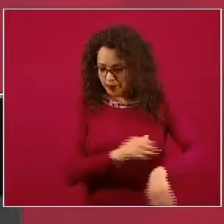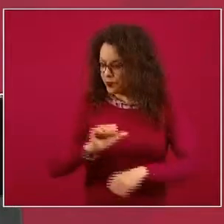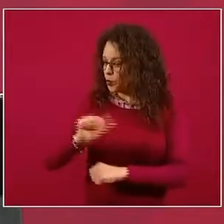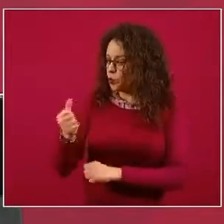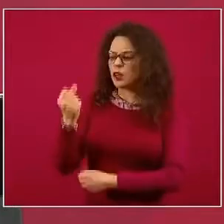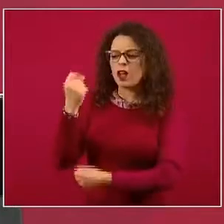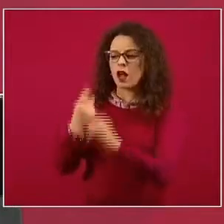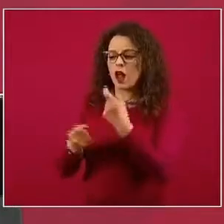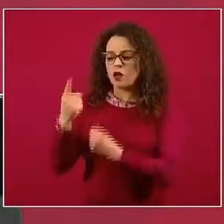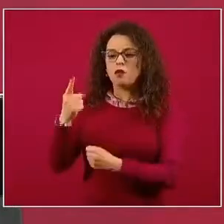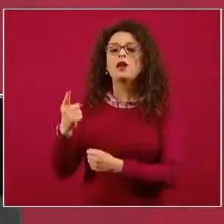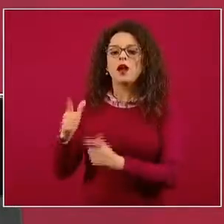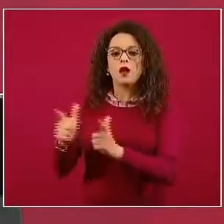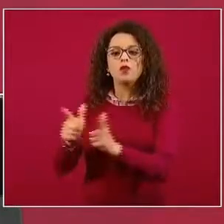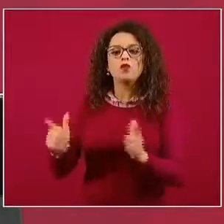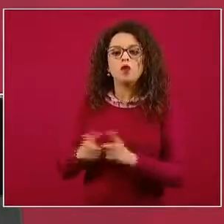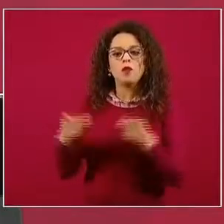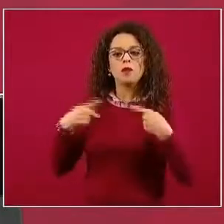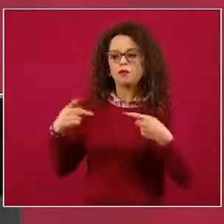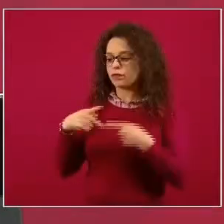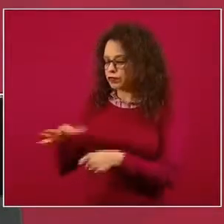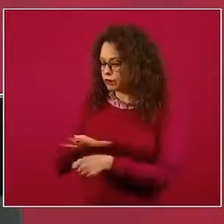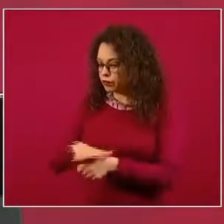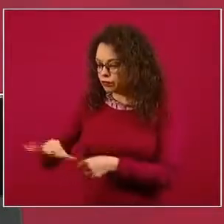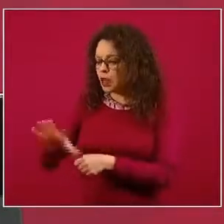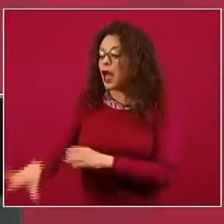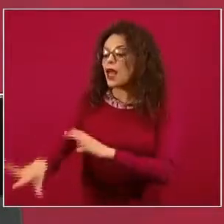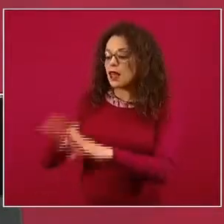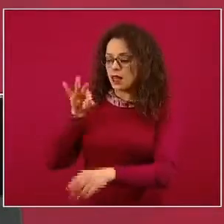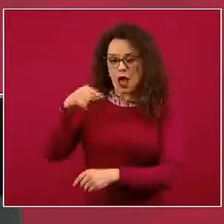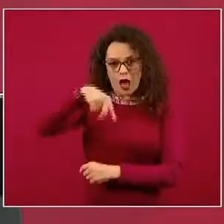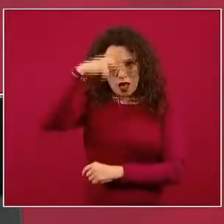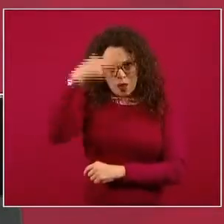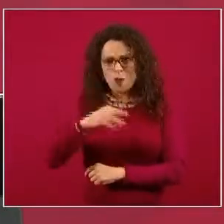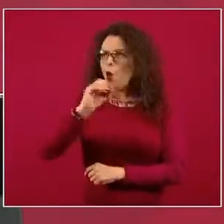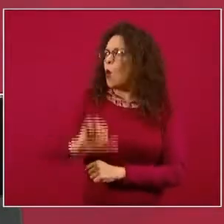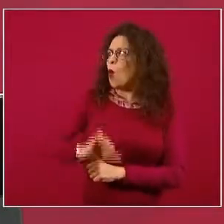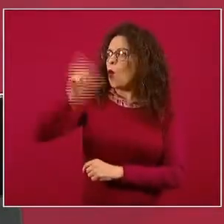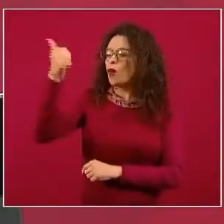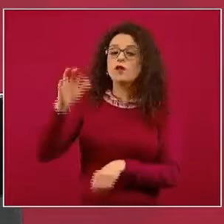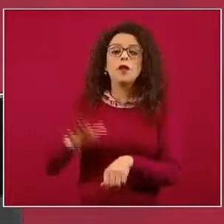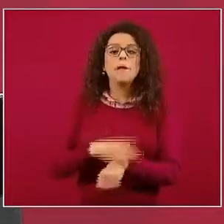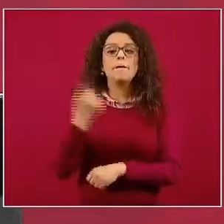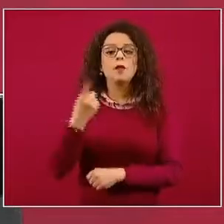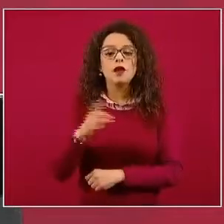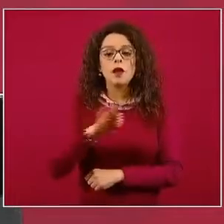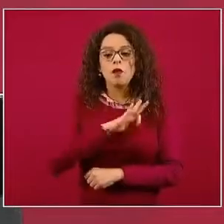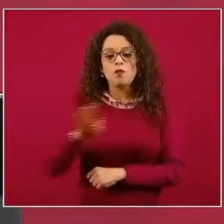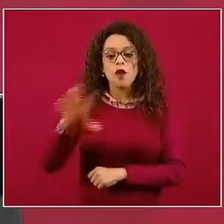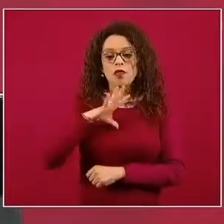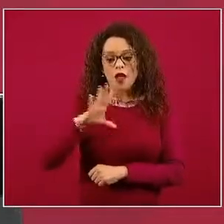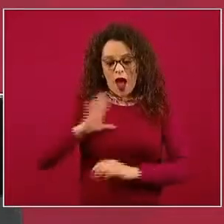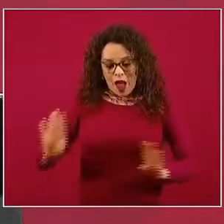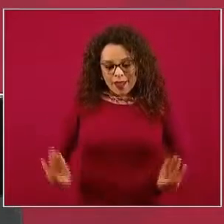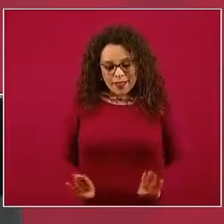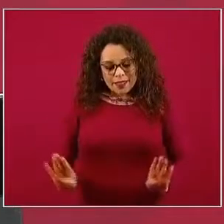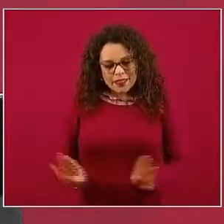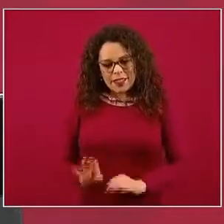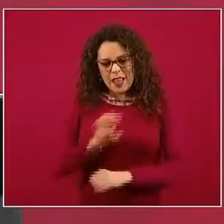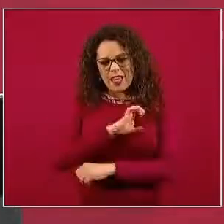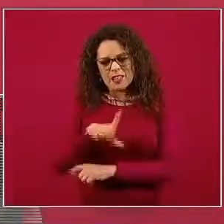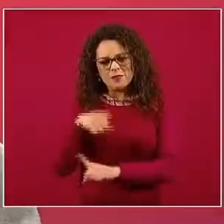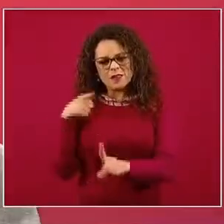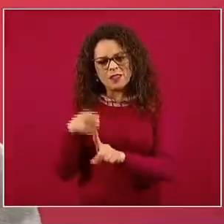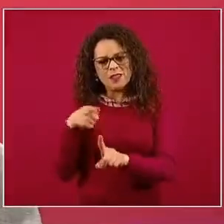se selecciona una población, ya sea México o cualquier otra, porque pudiera existir alguna característica particular de esa